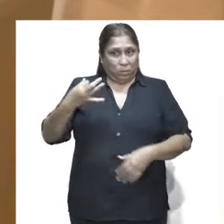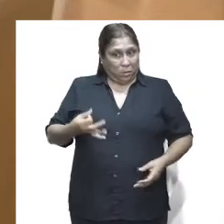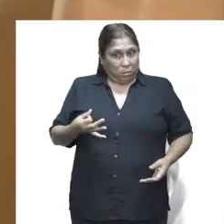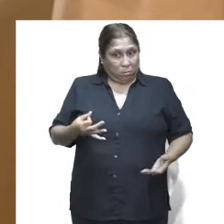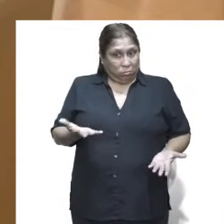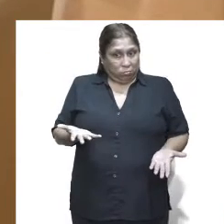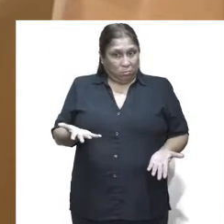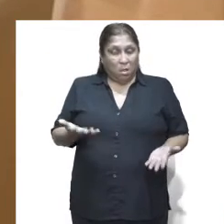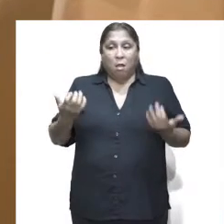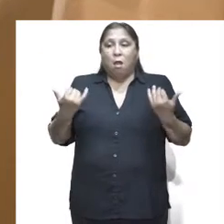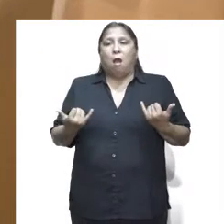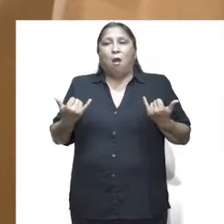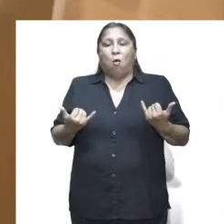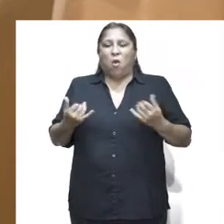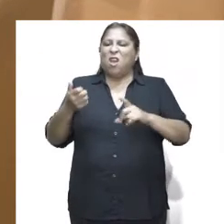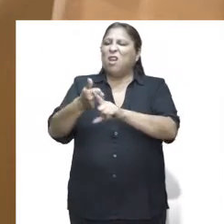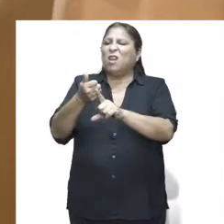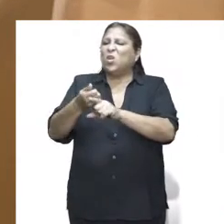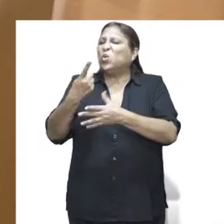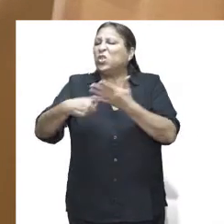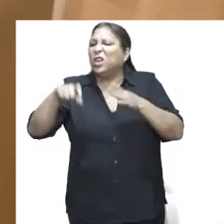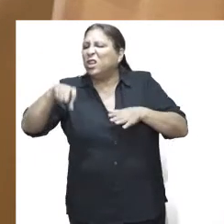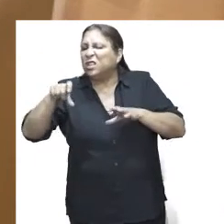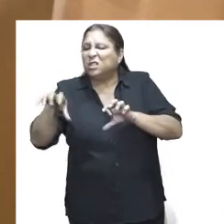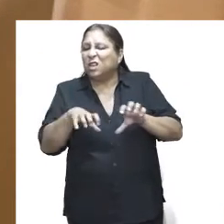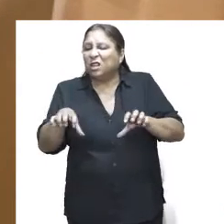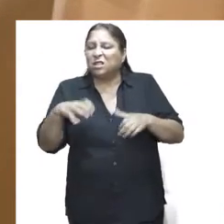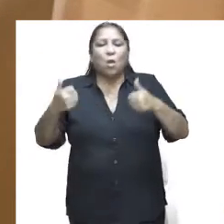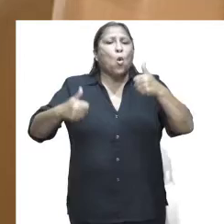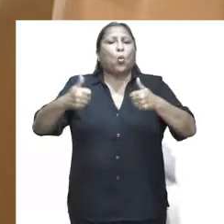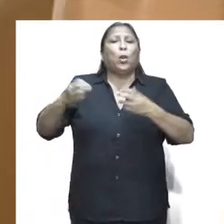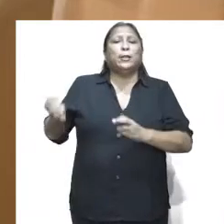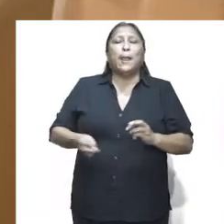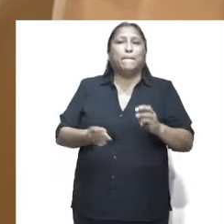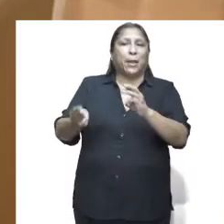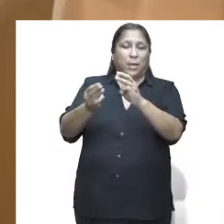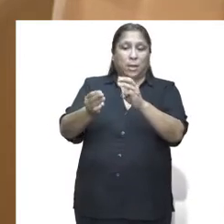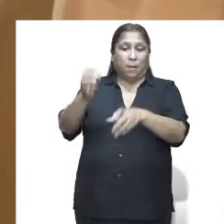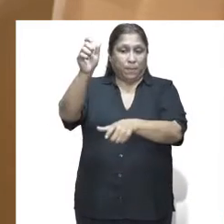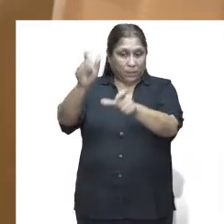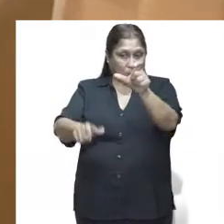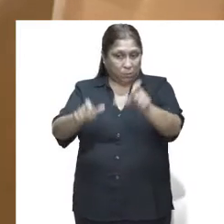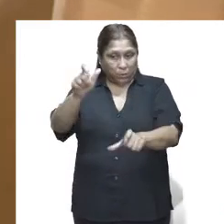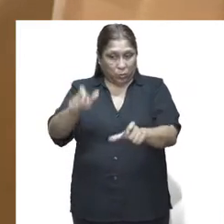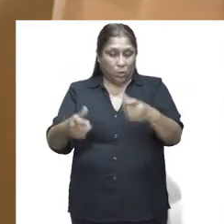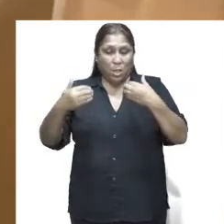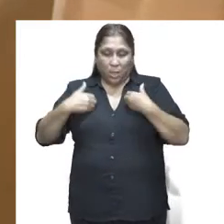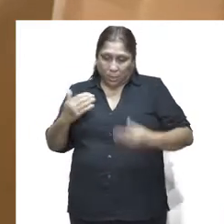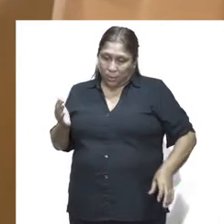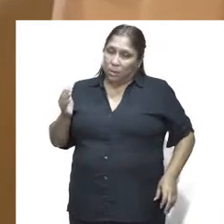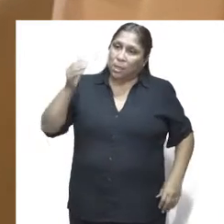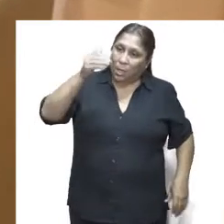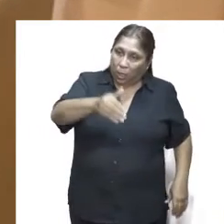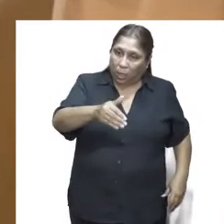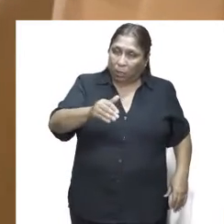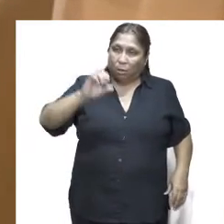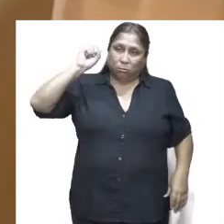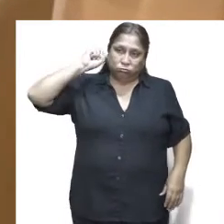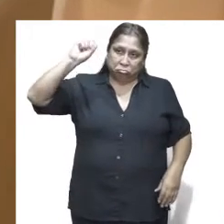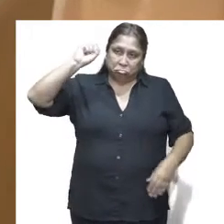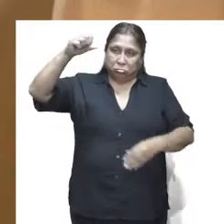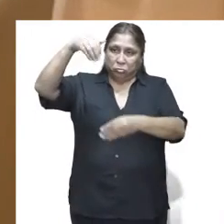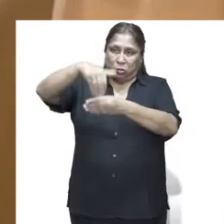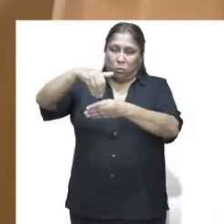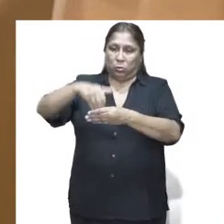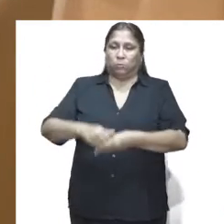caso, ellos, ¿qué tienen que hacer? ¿Cuál es la forma de estas personas que tienen que ir a ejercer su voto? Sí, es muy